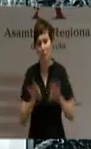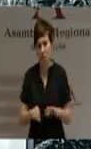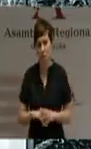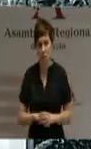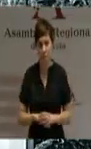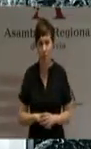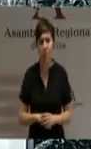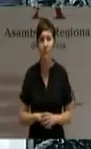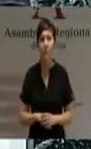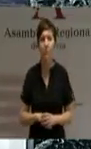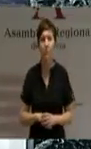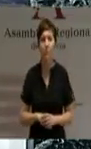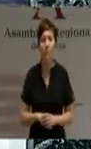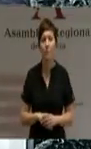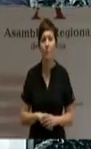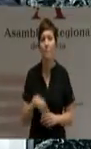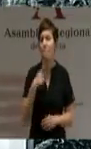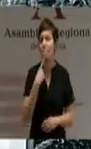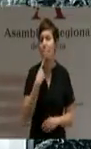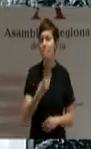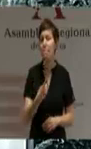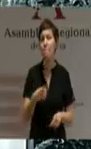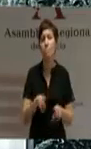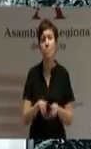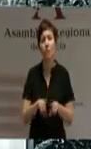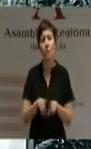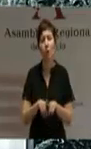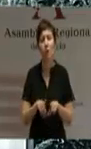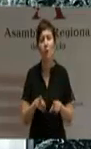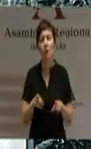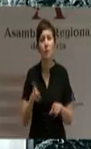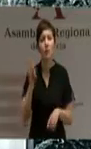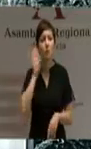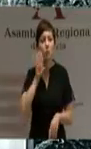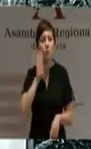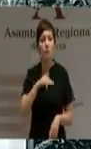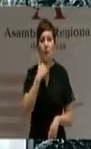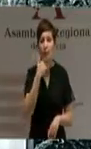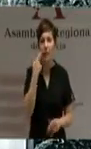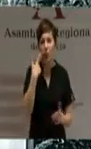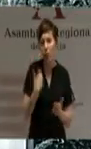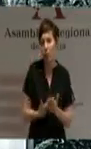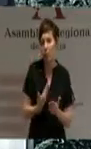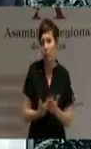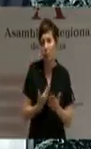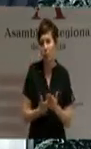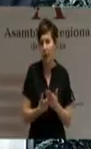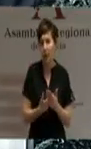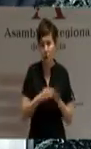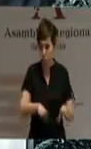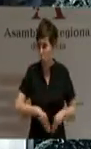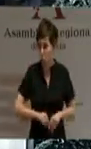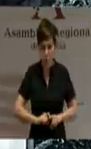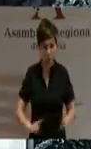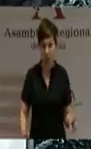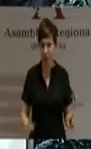Desde luego, no asumiendo ningún tipo de irregularidad que sea reconocida. Vuelvo a decir, si yo conociese algo, sería